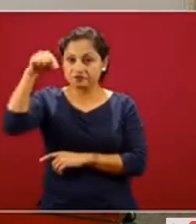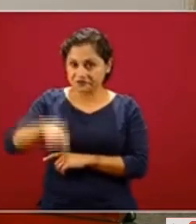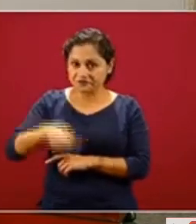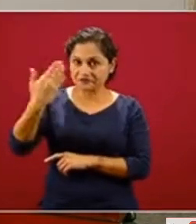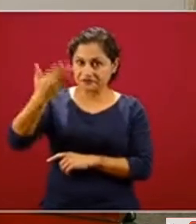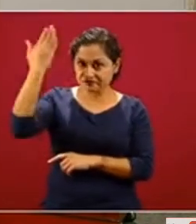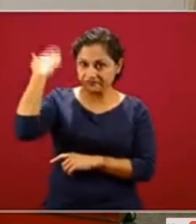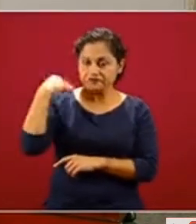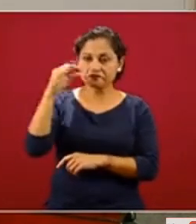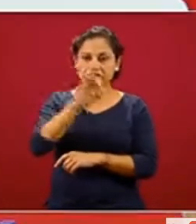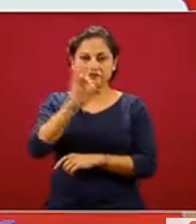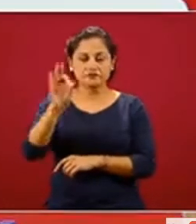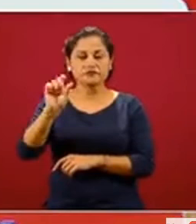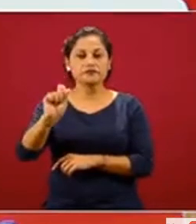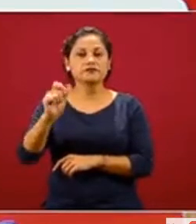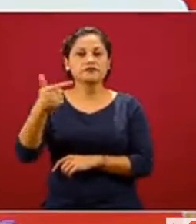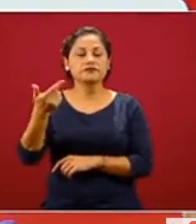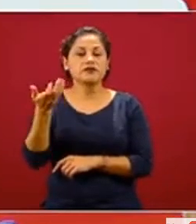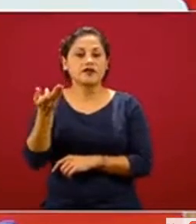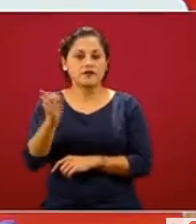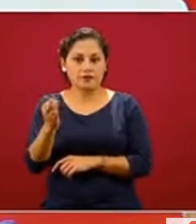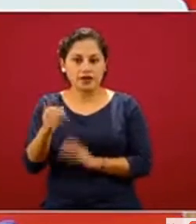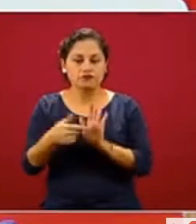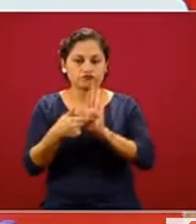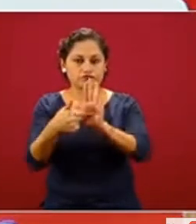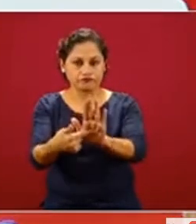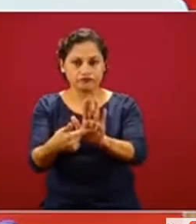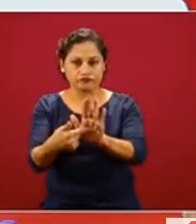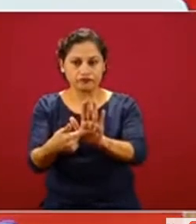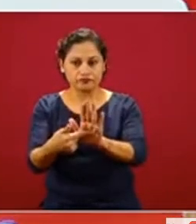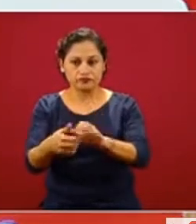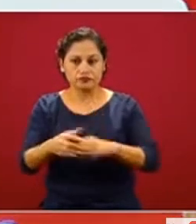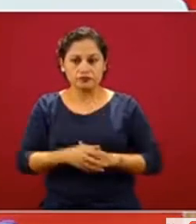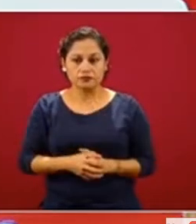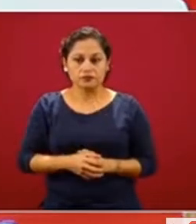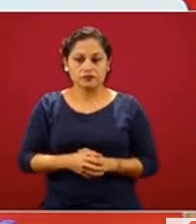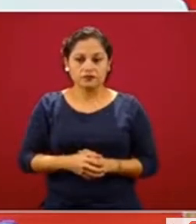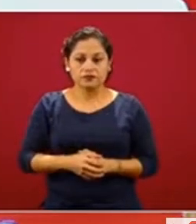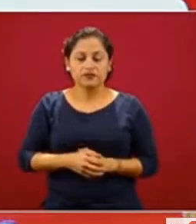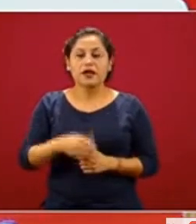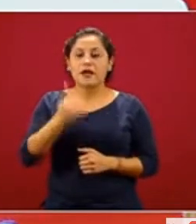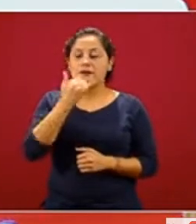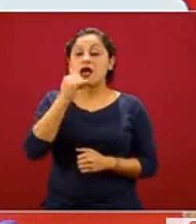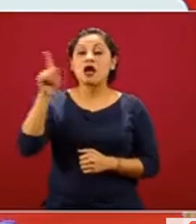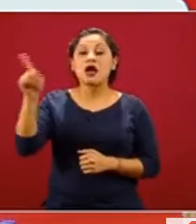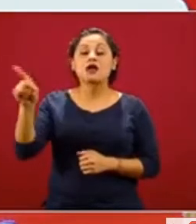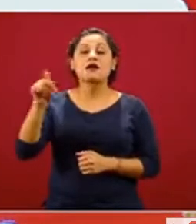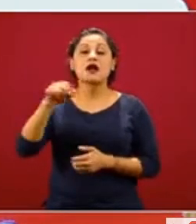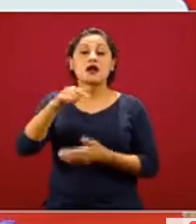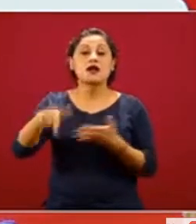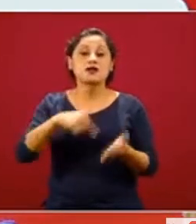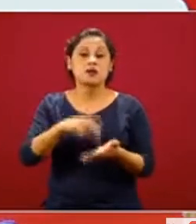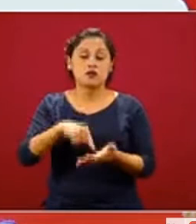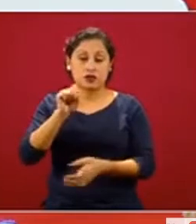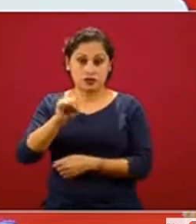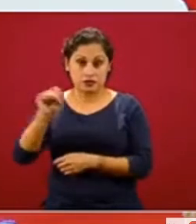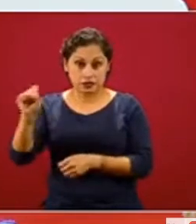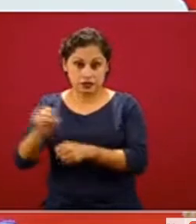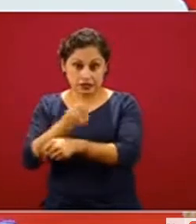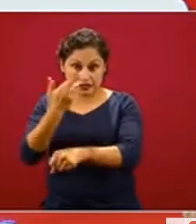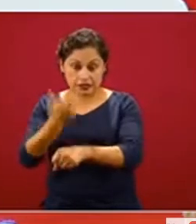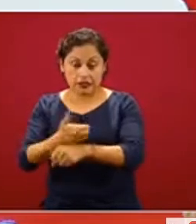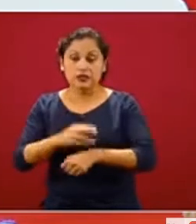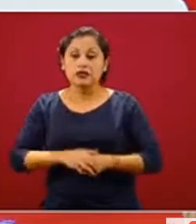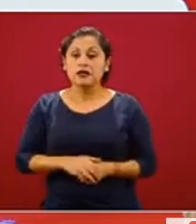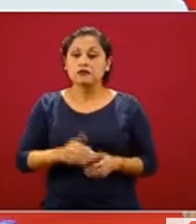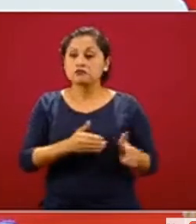el 27 de febrero, allá en Lieja, en la Secretaría de Salud, y teníamos así hasta 28,000,